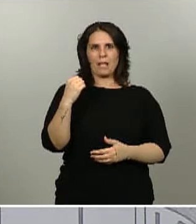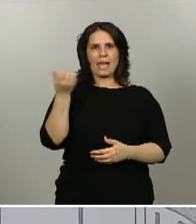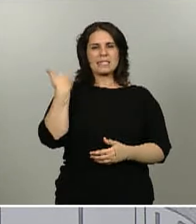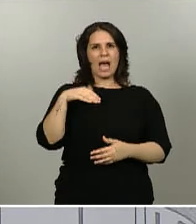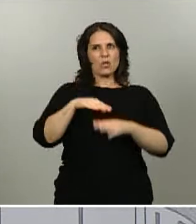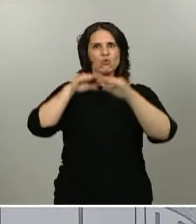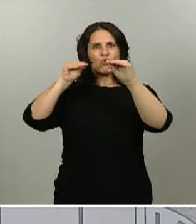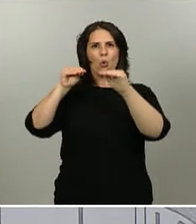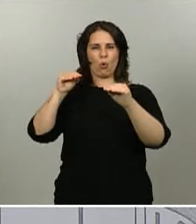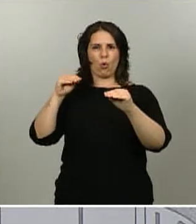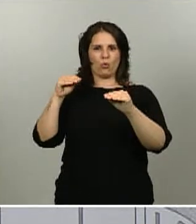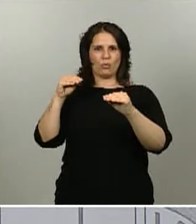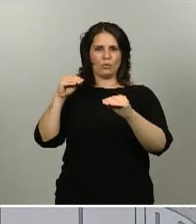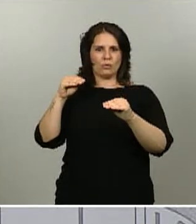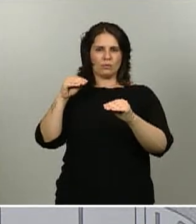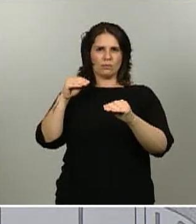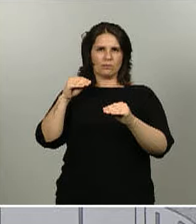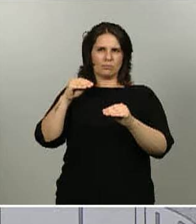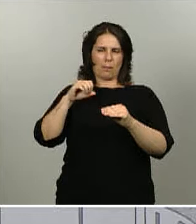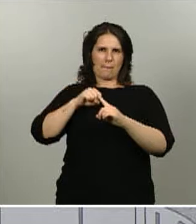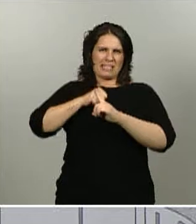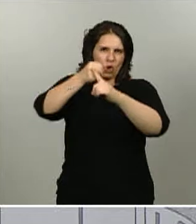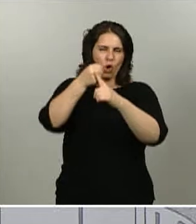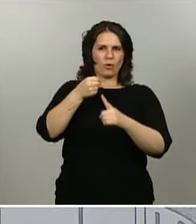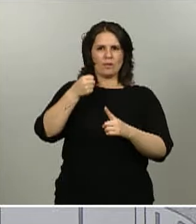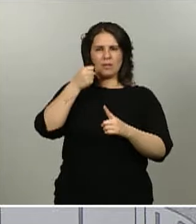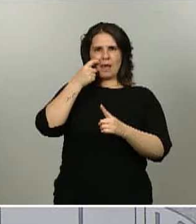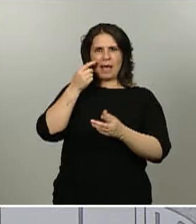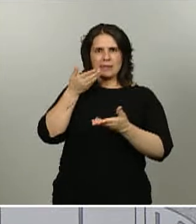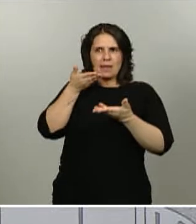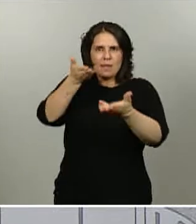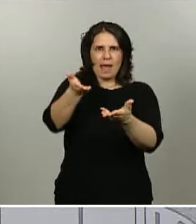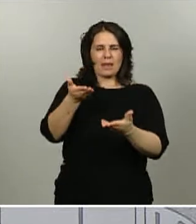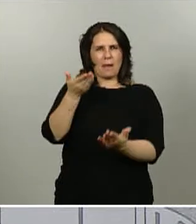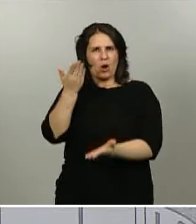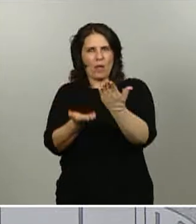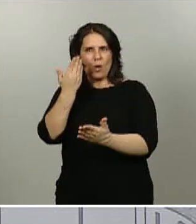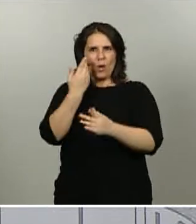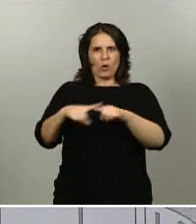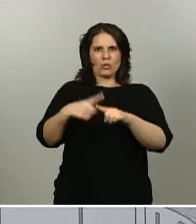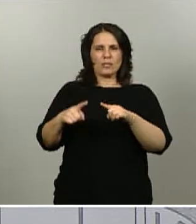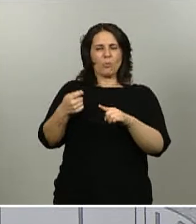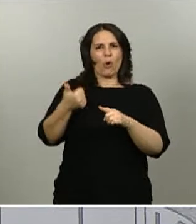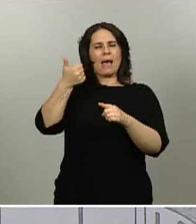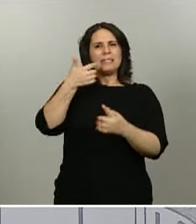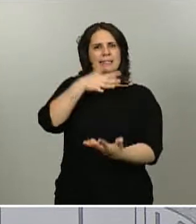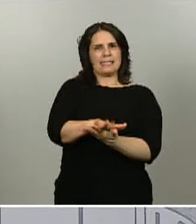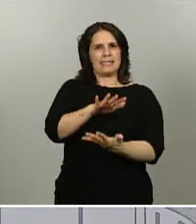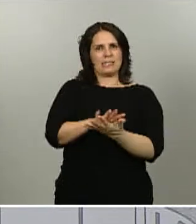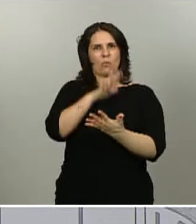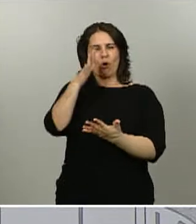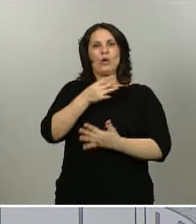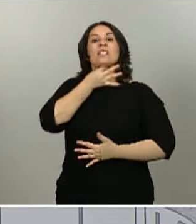presión de valoración o de información menor de la que había hasta ahora, les está permitiendo verificar y validar datos, tanto